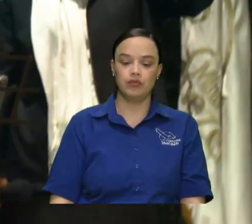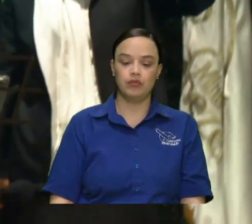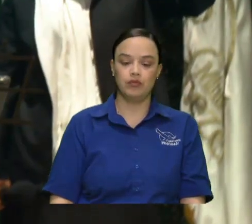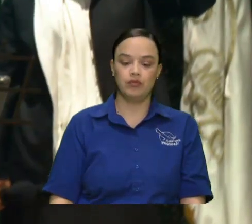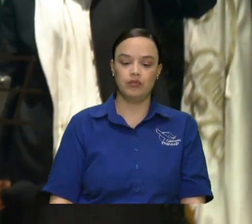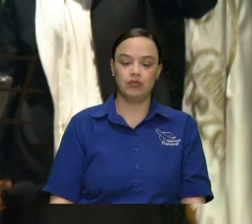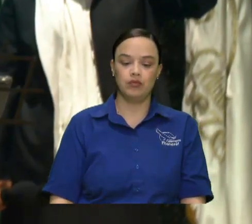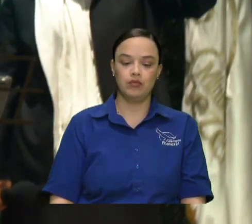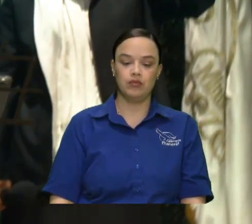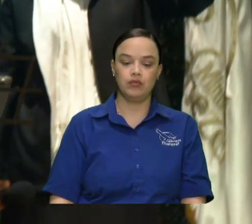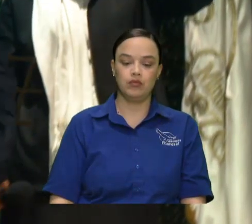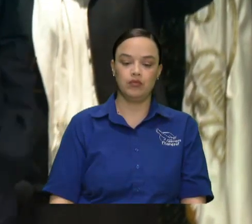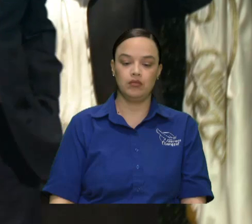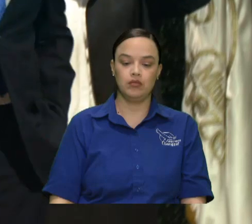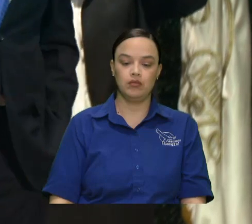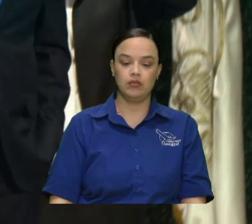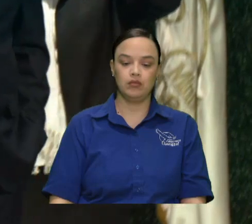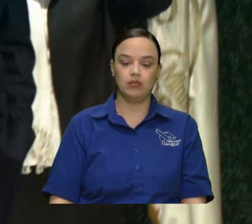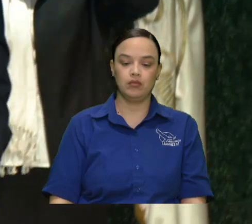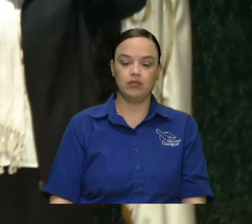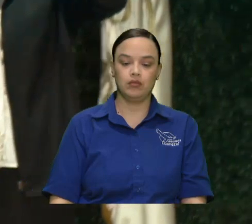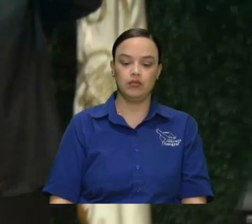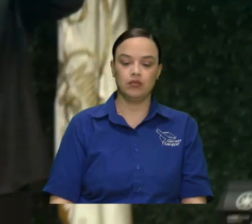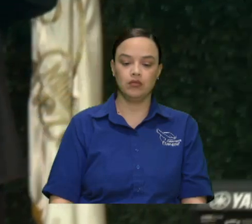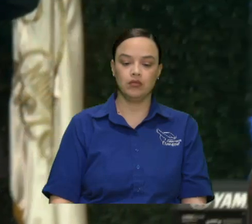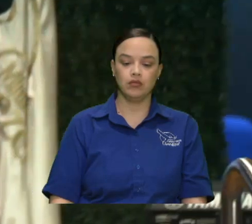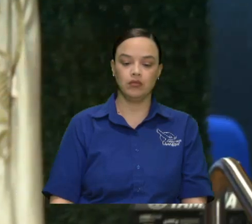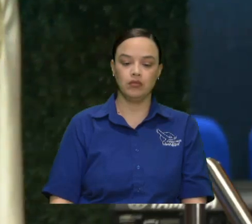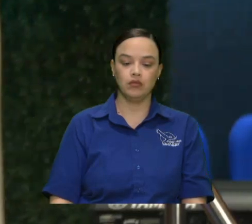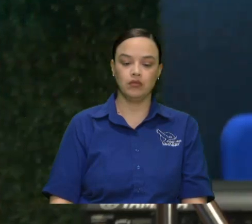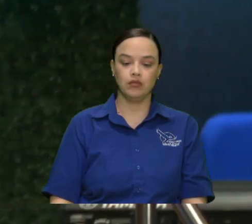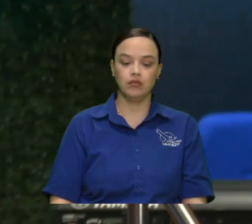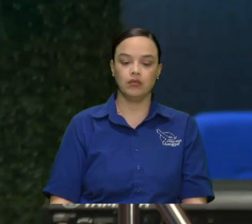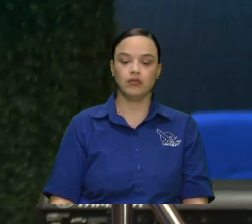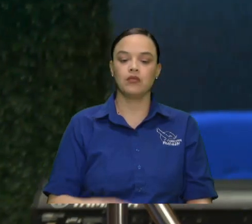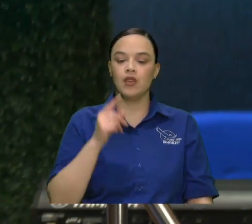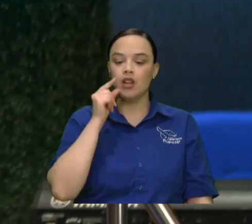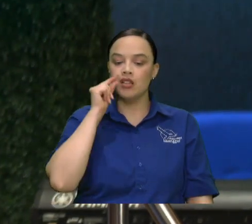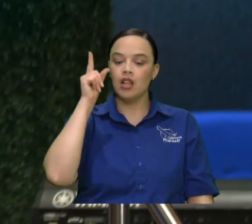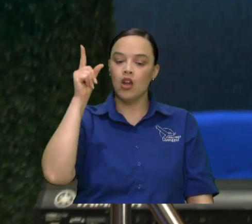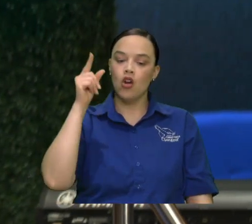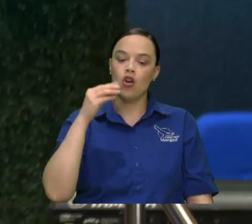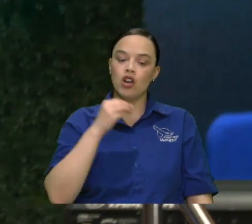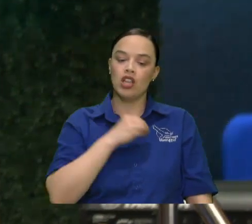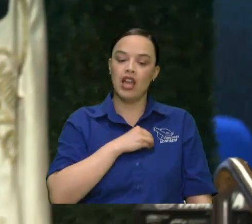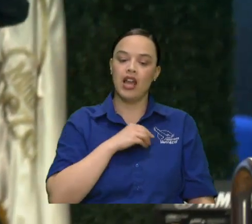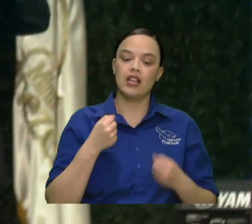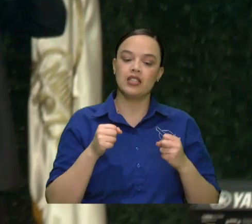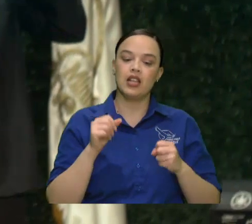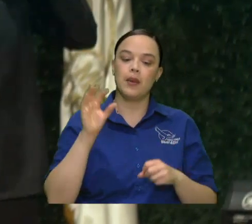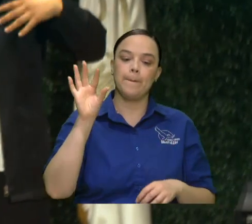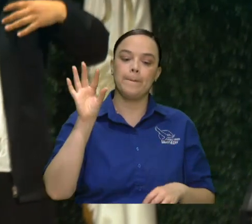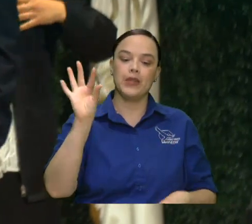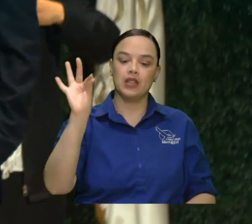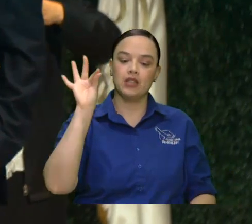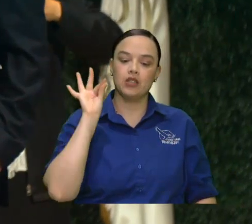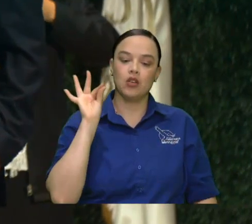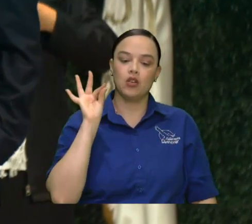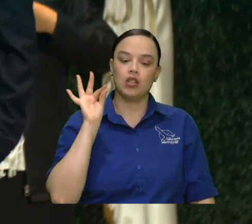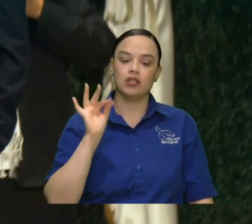pero no no ha terminado el señor de hacer invitaciones hay una más tú estás buscando al